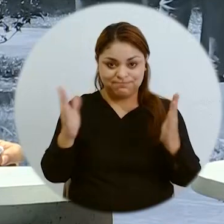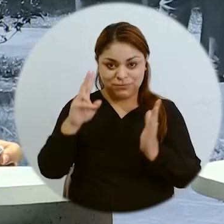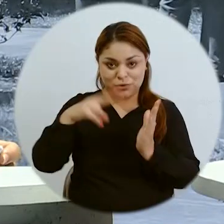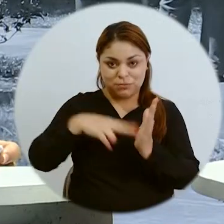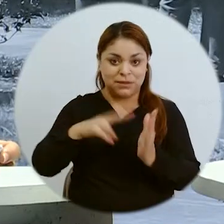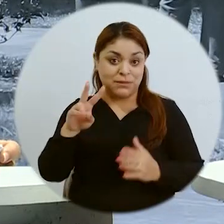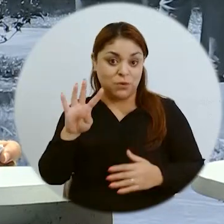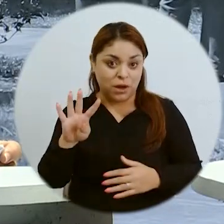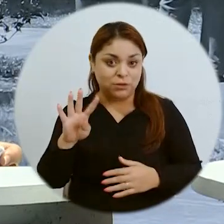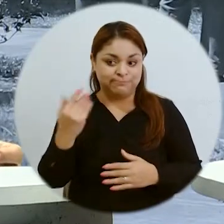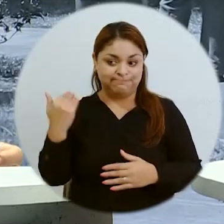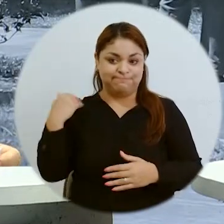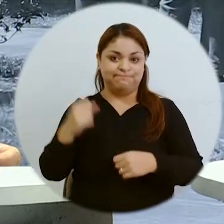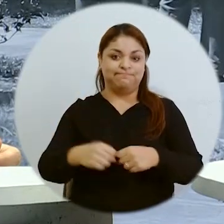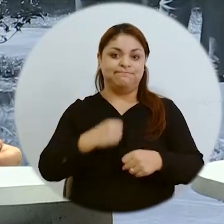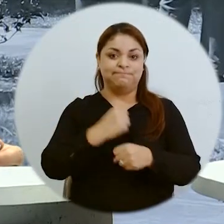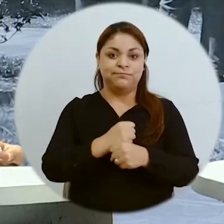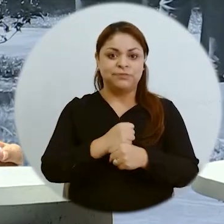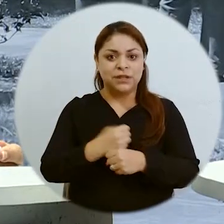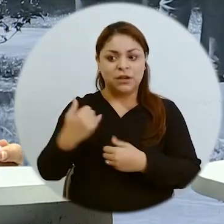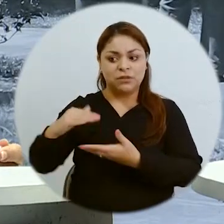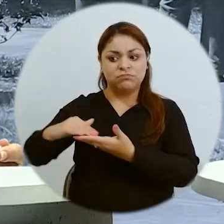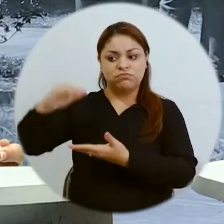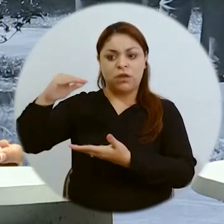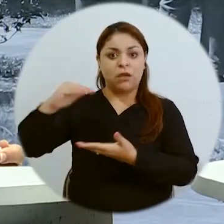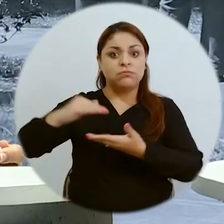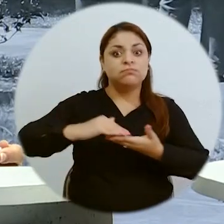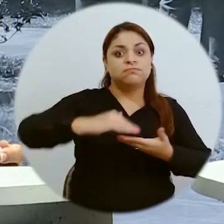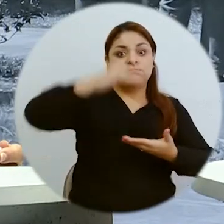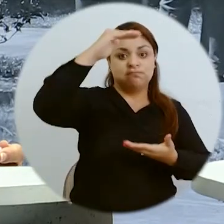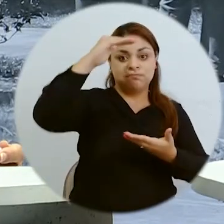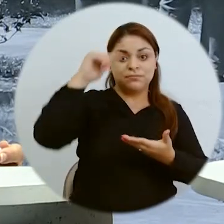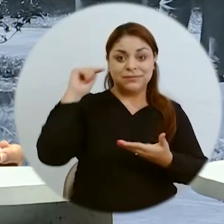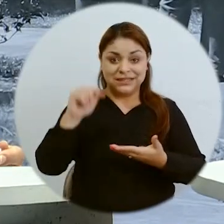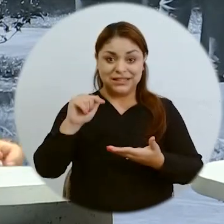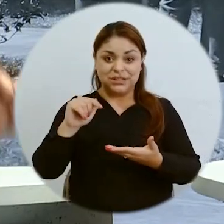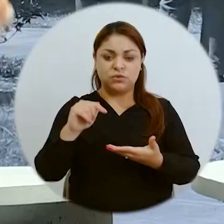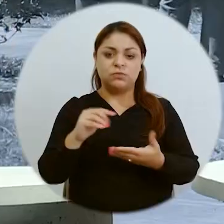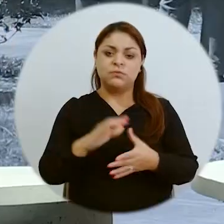15.836.929 millones en diciembre del 2014 a